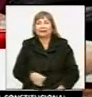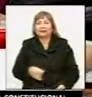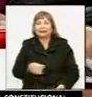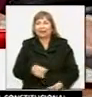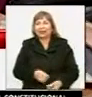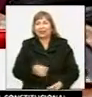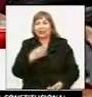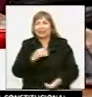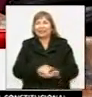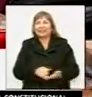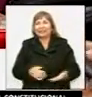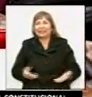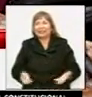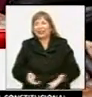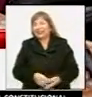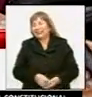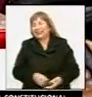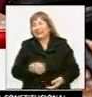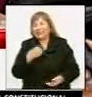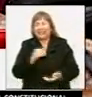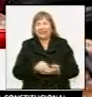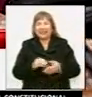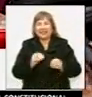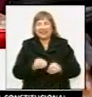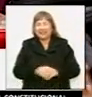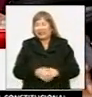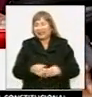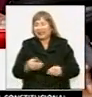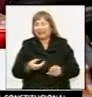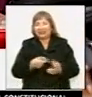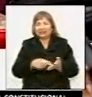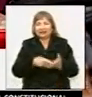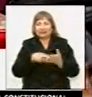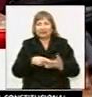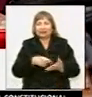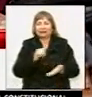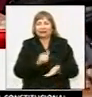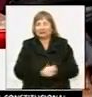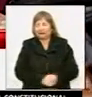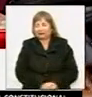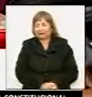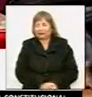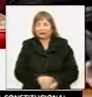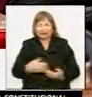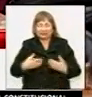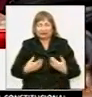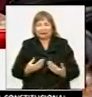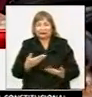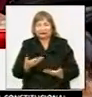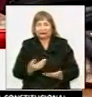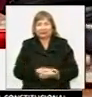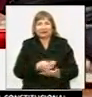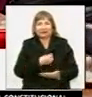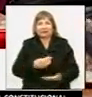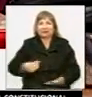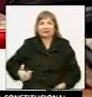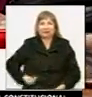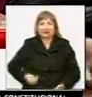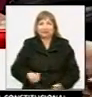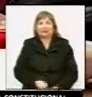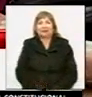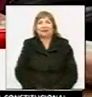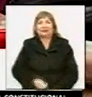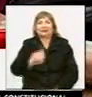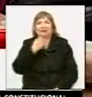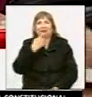podamos hacerle aportes en denuncias que sepamos, en denuncias que hemos encontrado, para que ella pueda enderezar ese ministerio que, ya